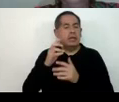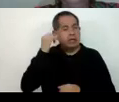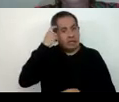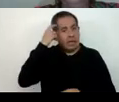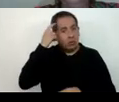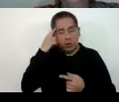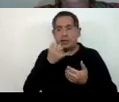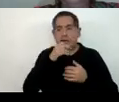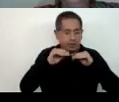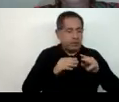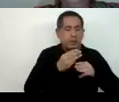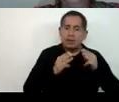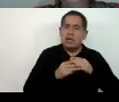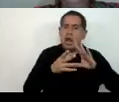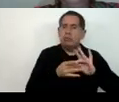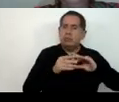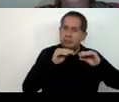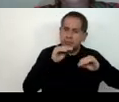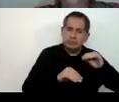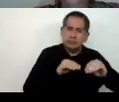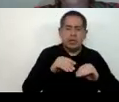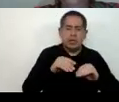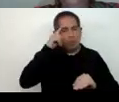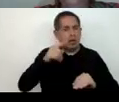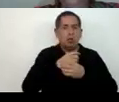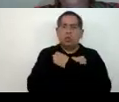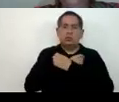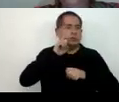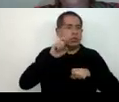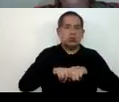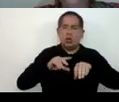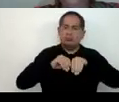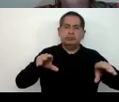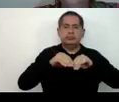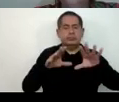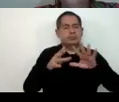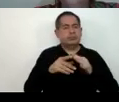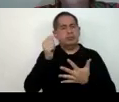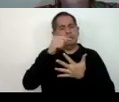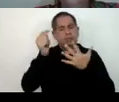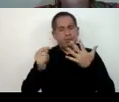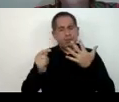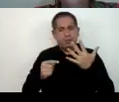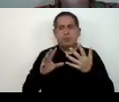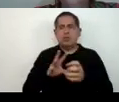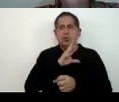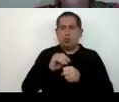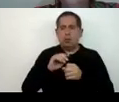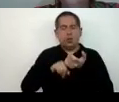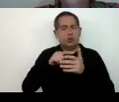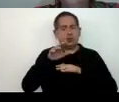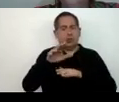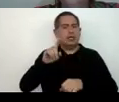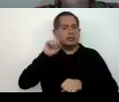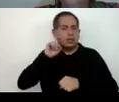de materiales didácticos para la educación de la sexualidad, entre otras áreas y tareas vinculadas a la sexualidad